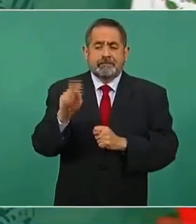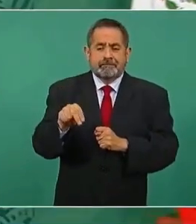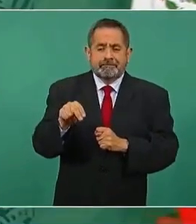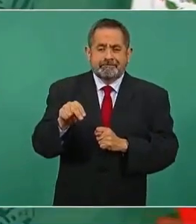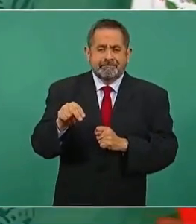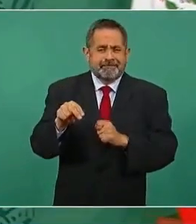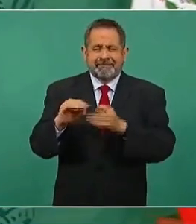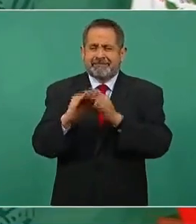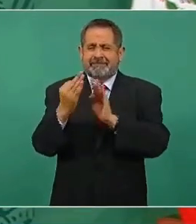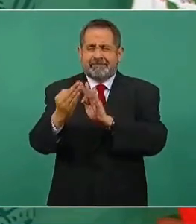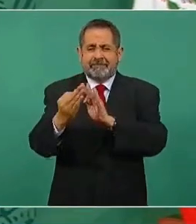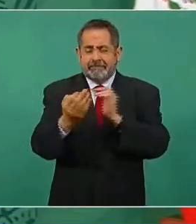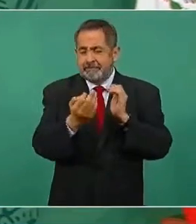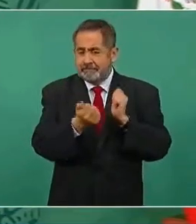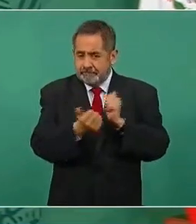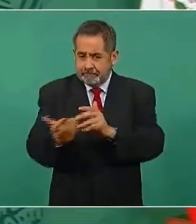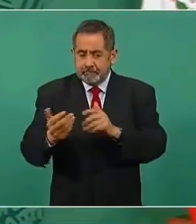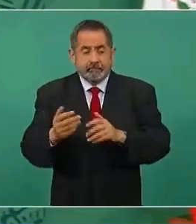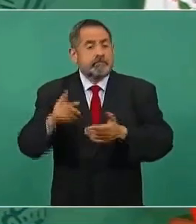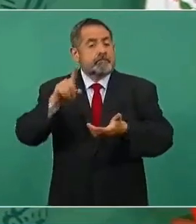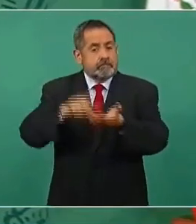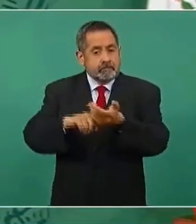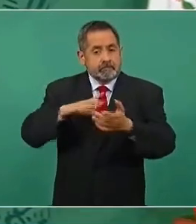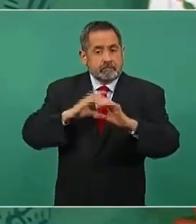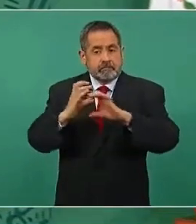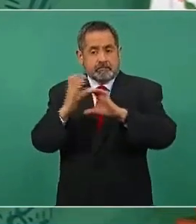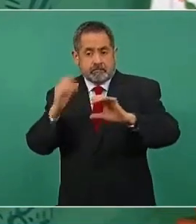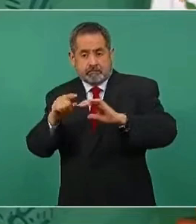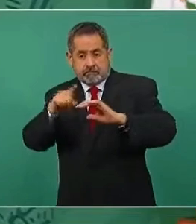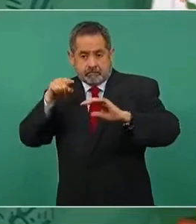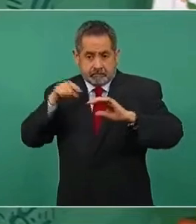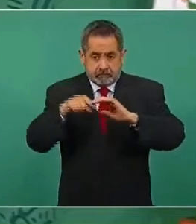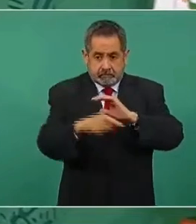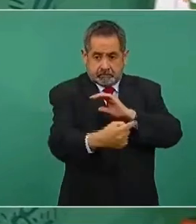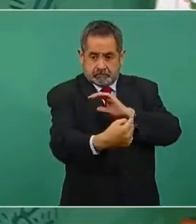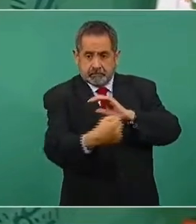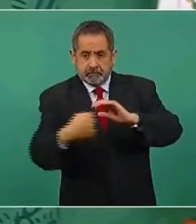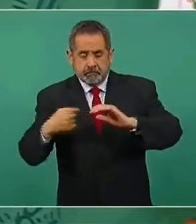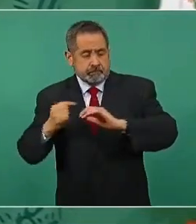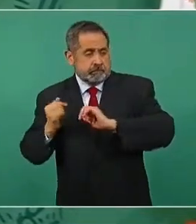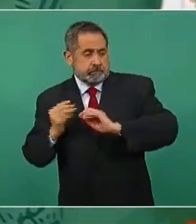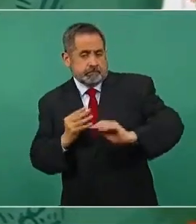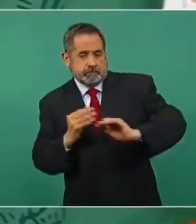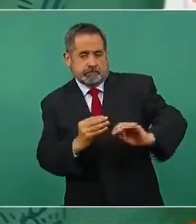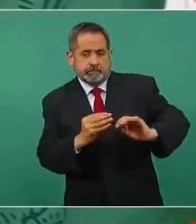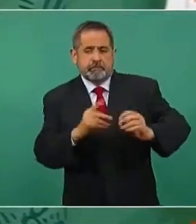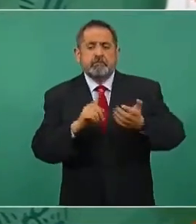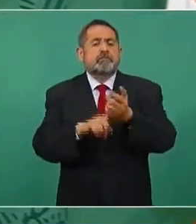pero tenemos ducto para El Paso